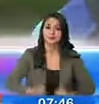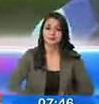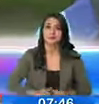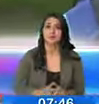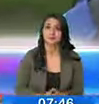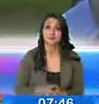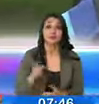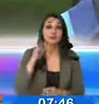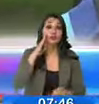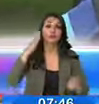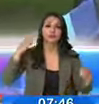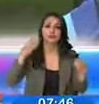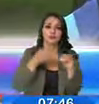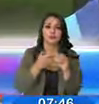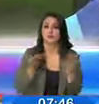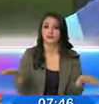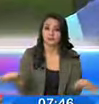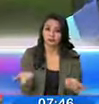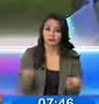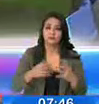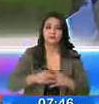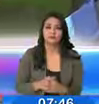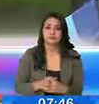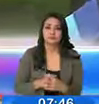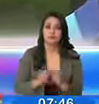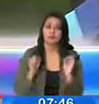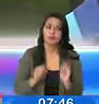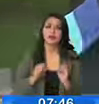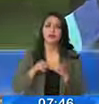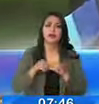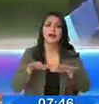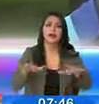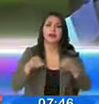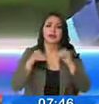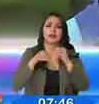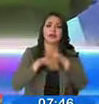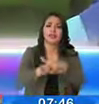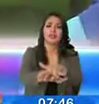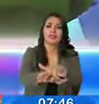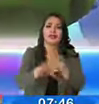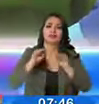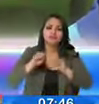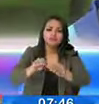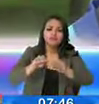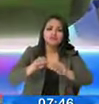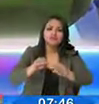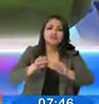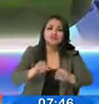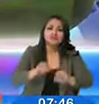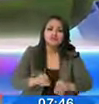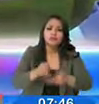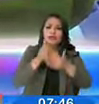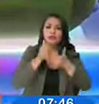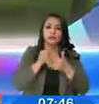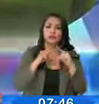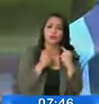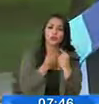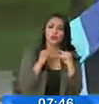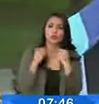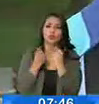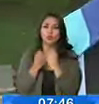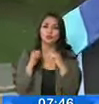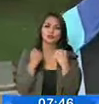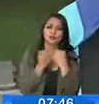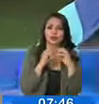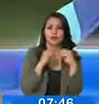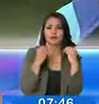ahí el objetivo final sería justamente generar esta red de conocimientos y de herramientas entre todas estas asociaciones y colectivos, para que al fin y al cabo